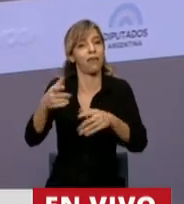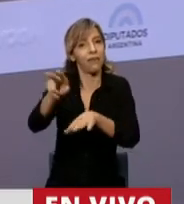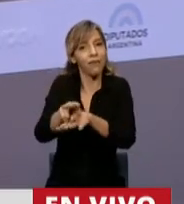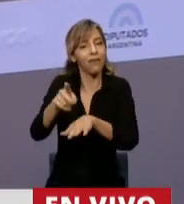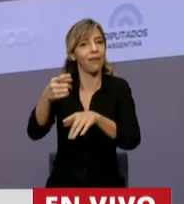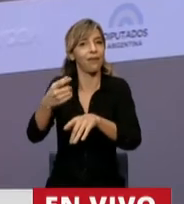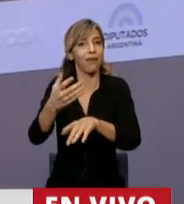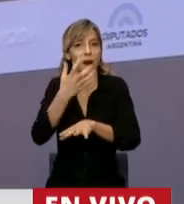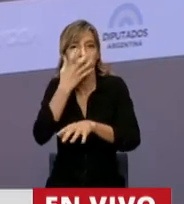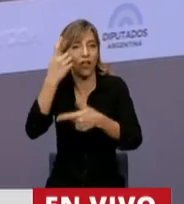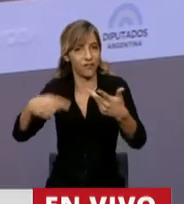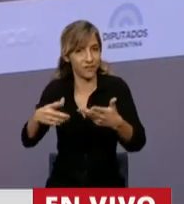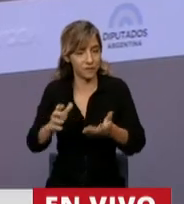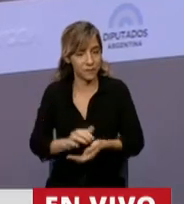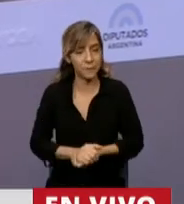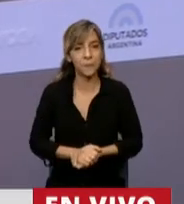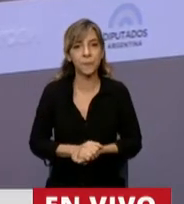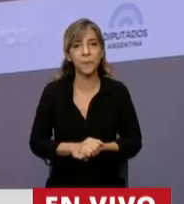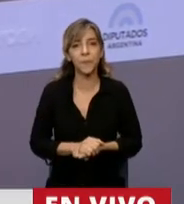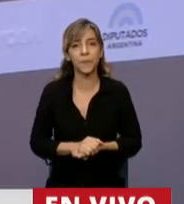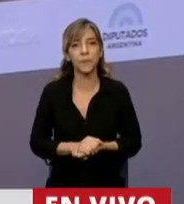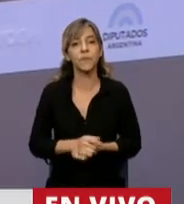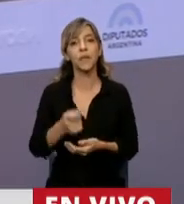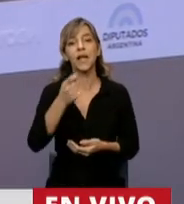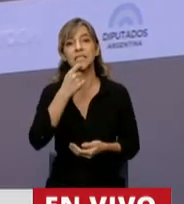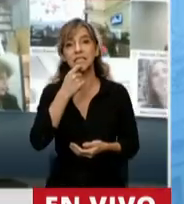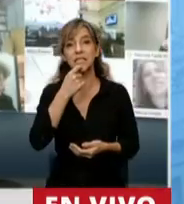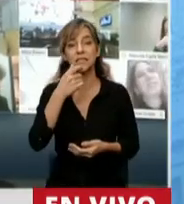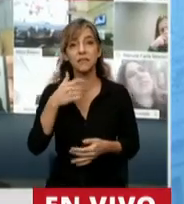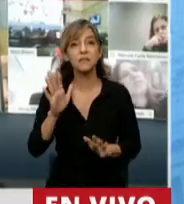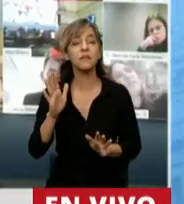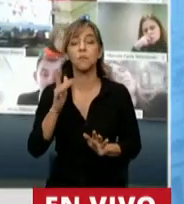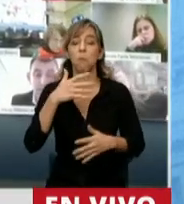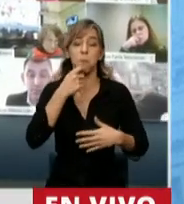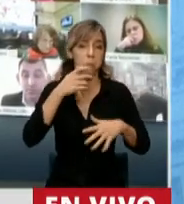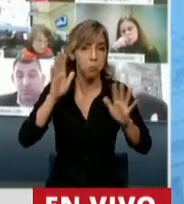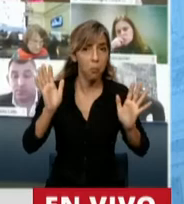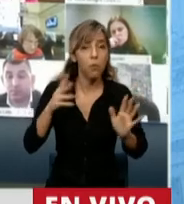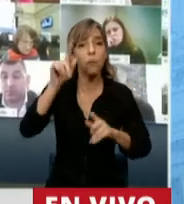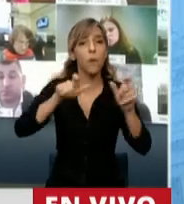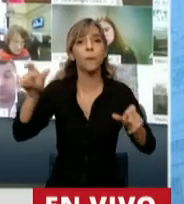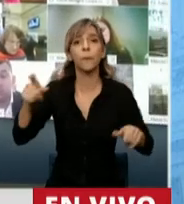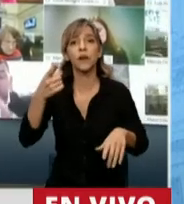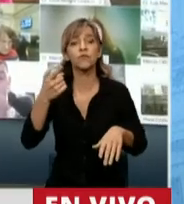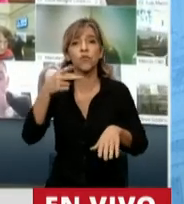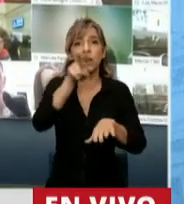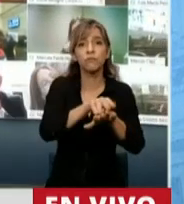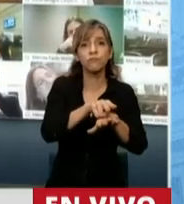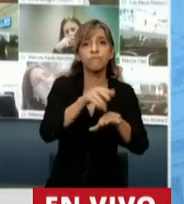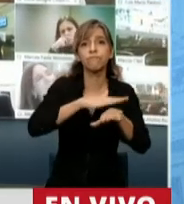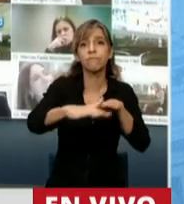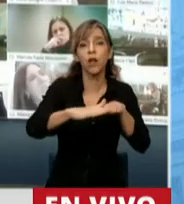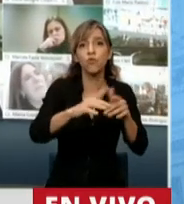que por ejemplo si las personas no llegarán tener las camas de terapia hoy teníamos